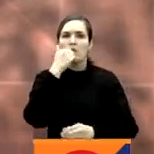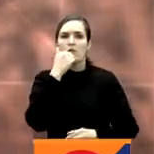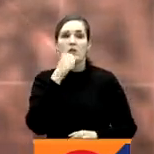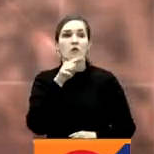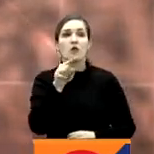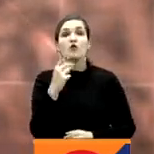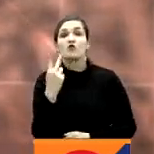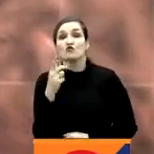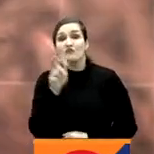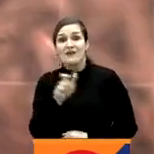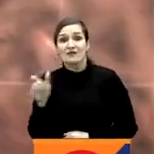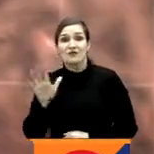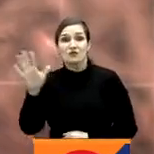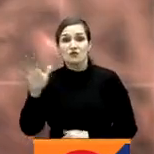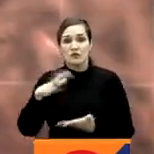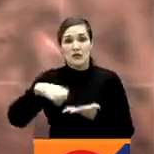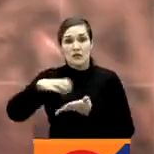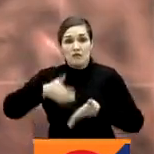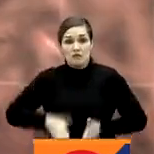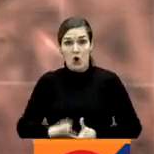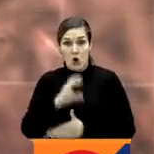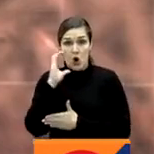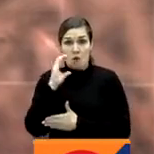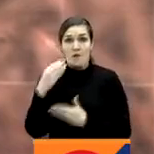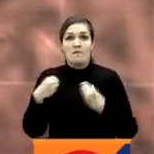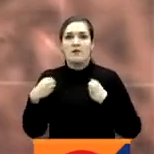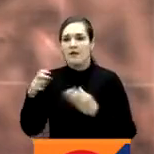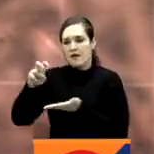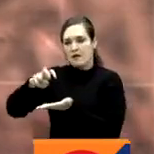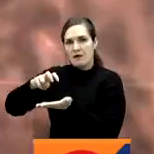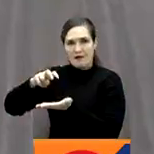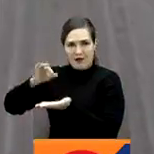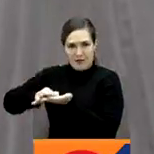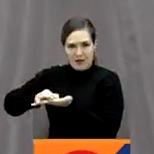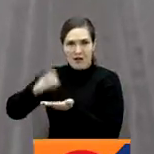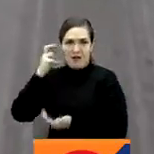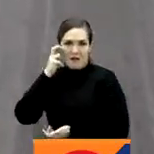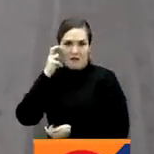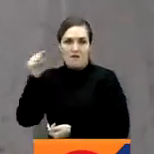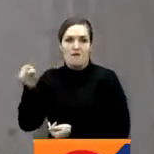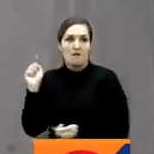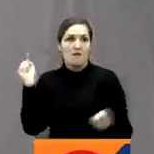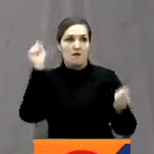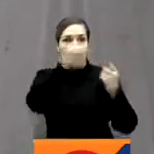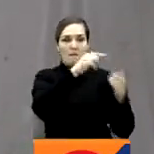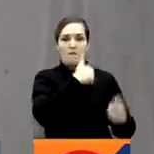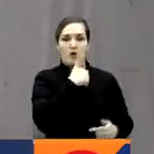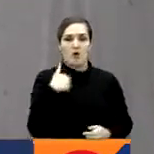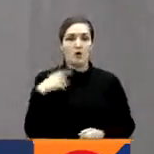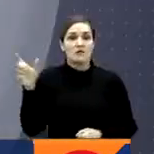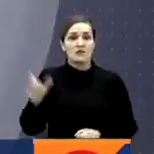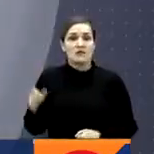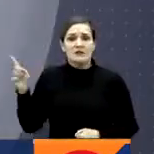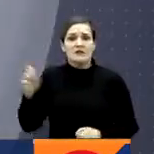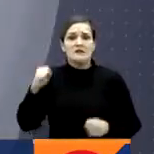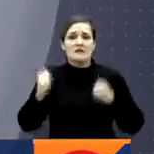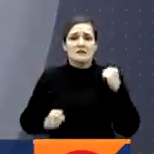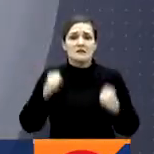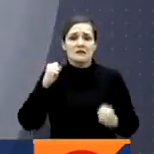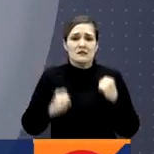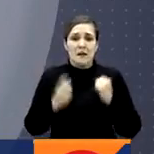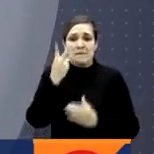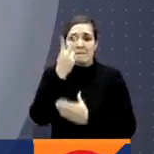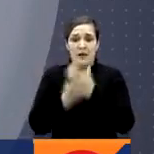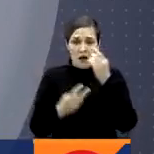santandereanos que vivieron la odisea de viajar de kiev hasta polonia corriendo por sus vidas así está una